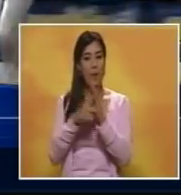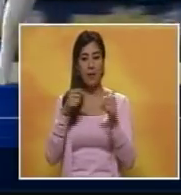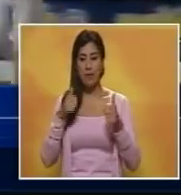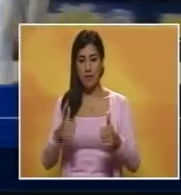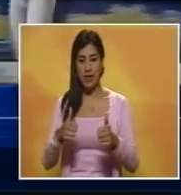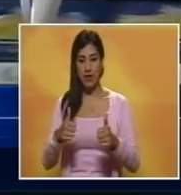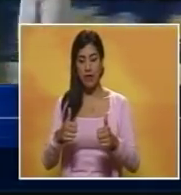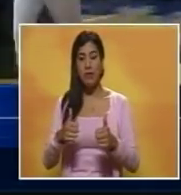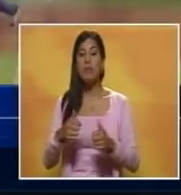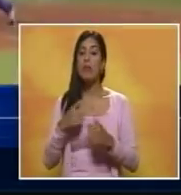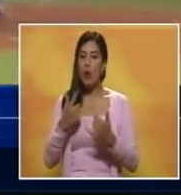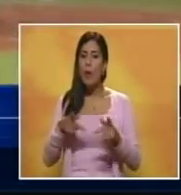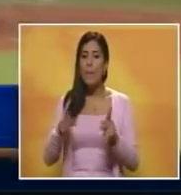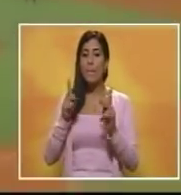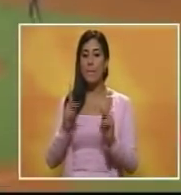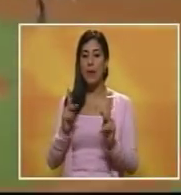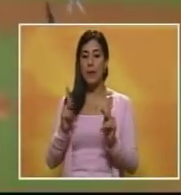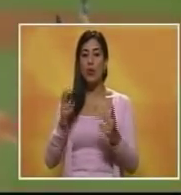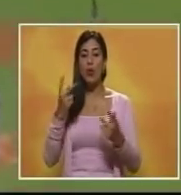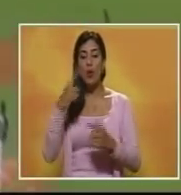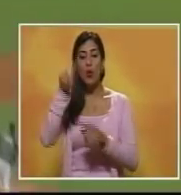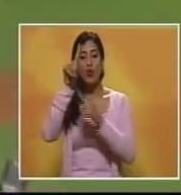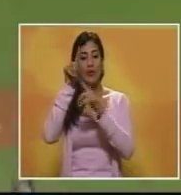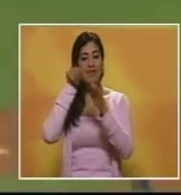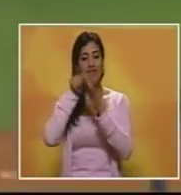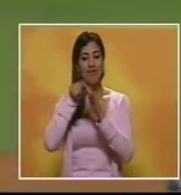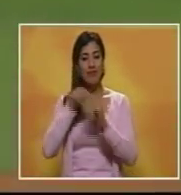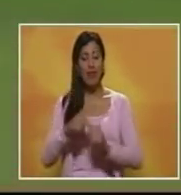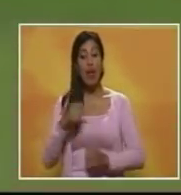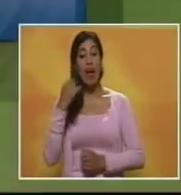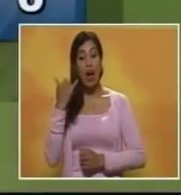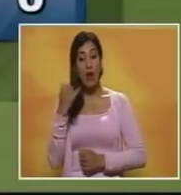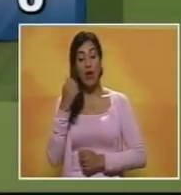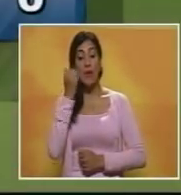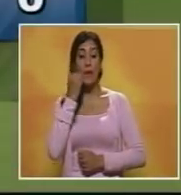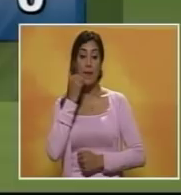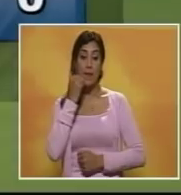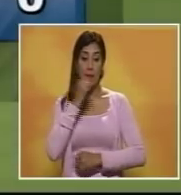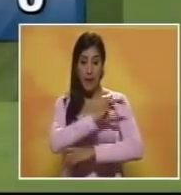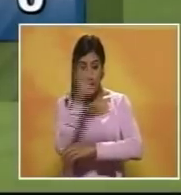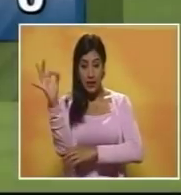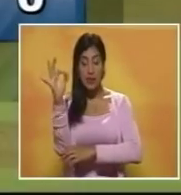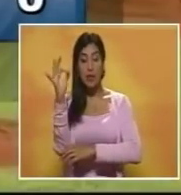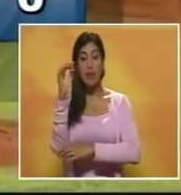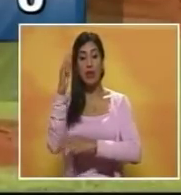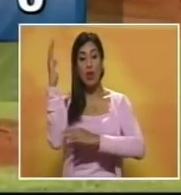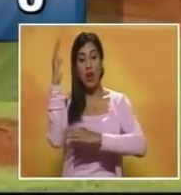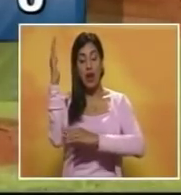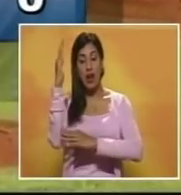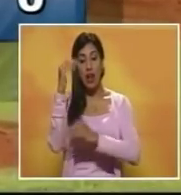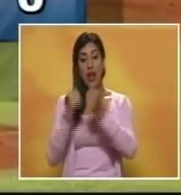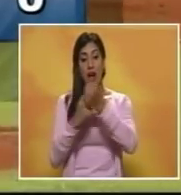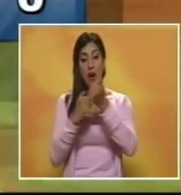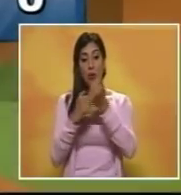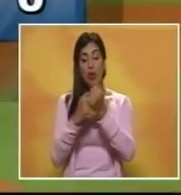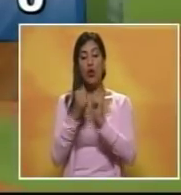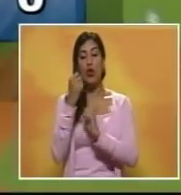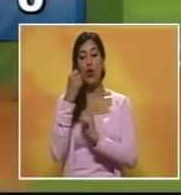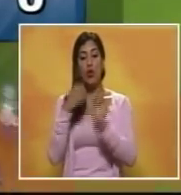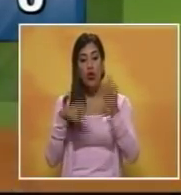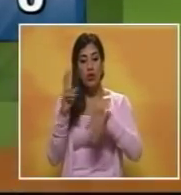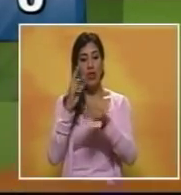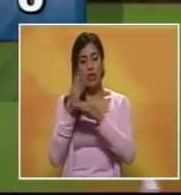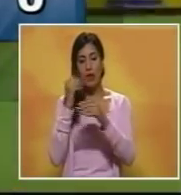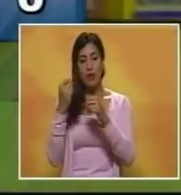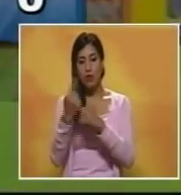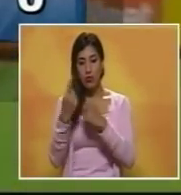labor, en los que permitió una sola rayita. Entrando en Barquisimeto, Cardenales de Lara se apoyó en una ofensiva de 12 imparables,